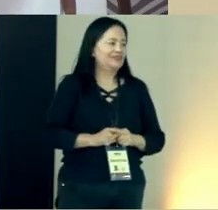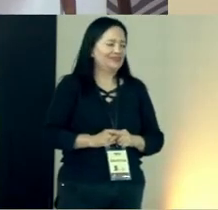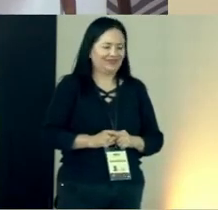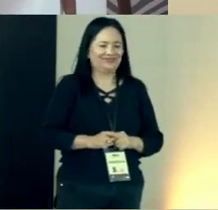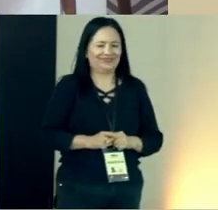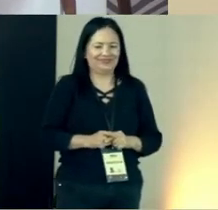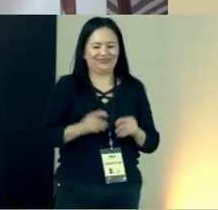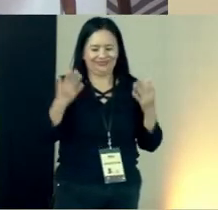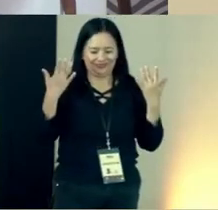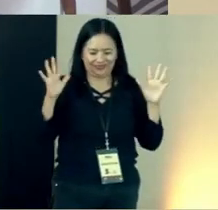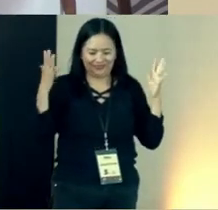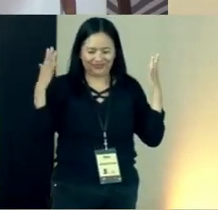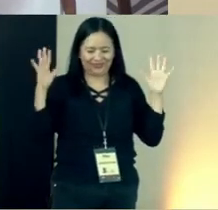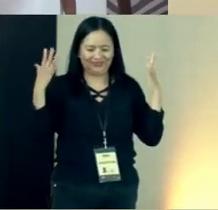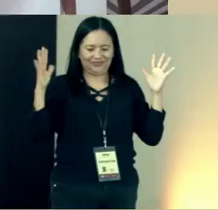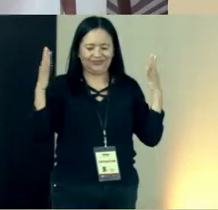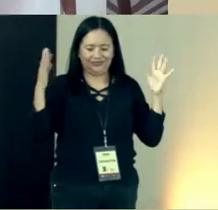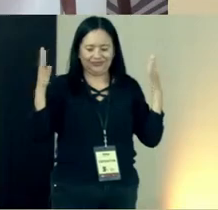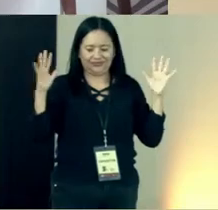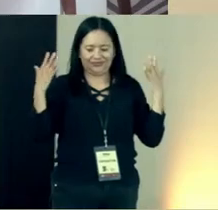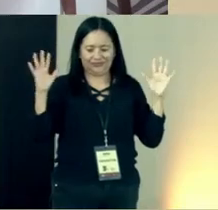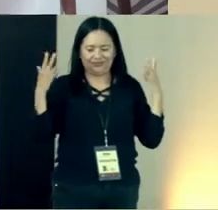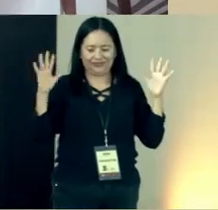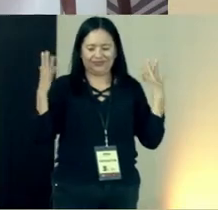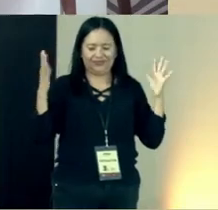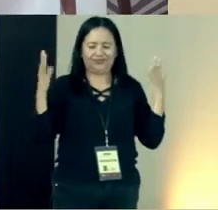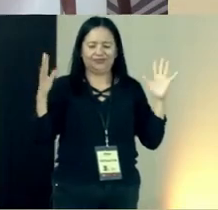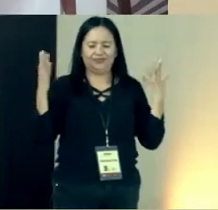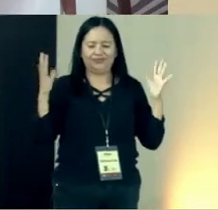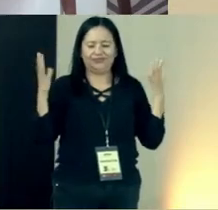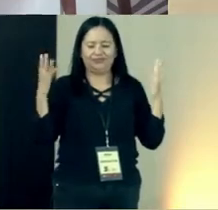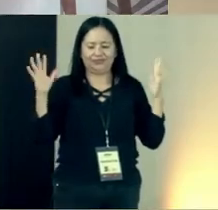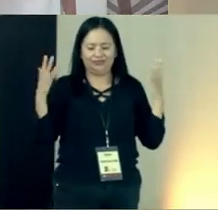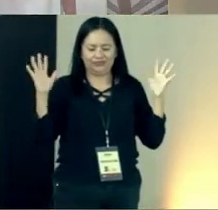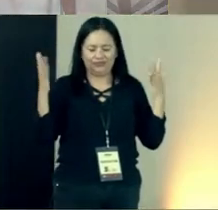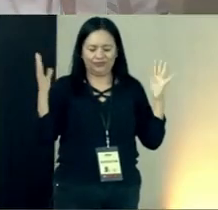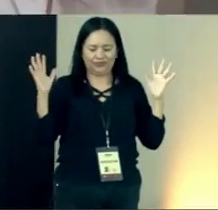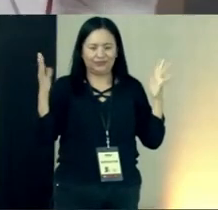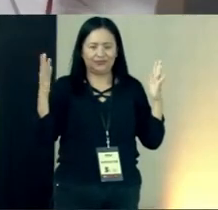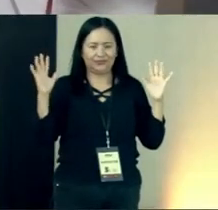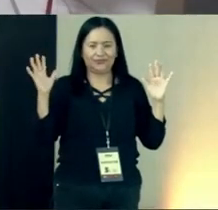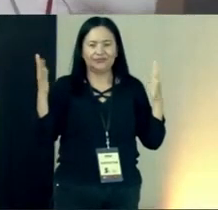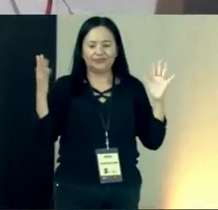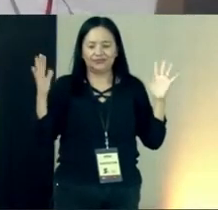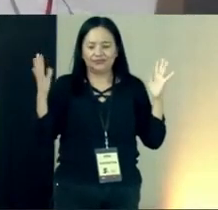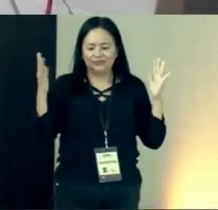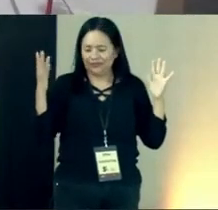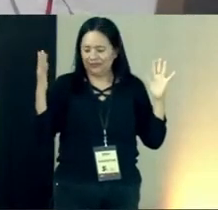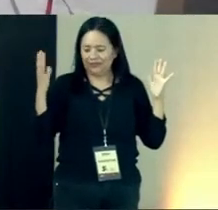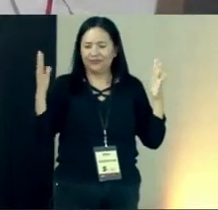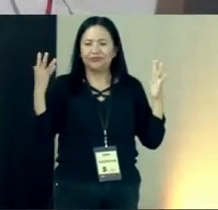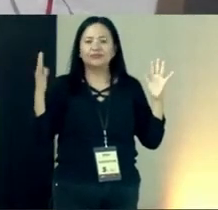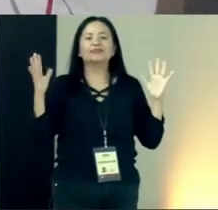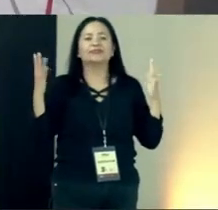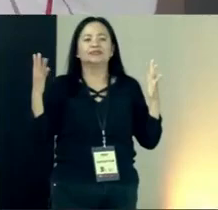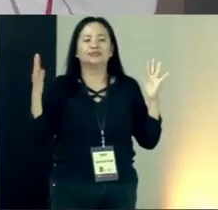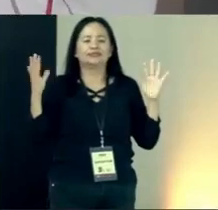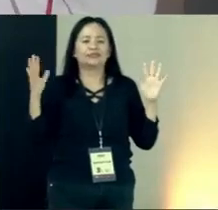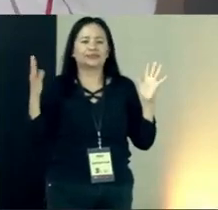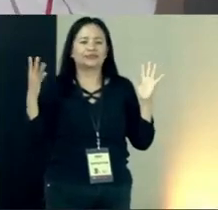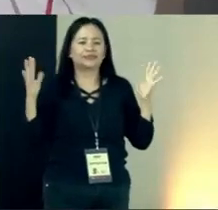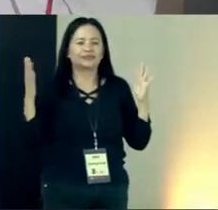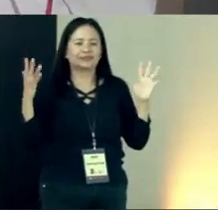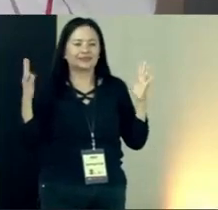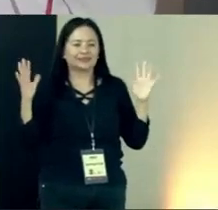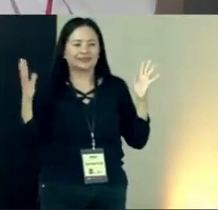no, pues un aplauso a Paula por toda esta a los labor. Editores. Y